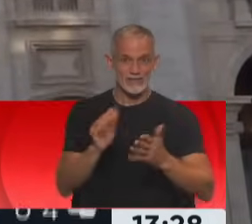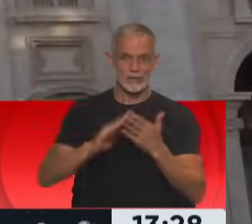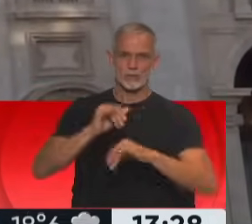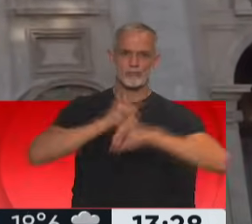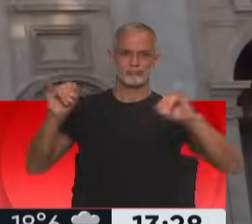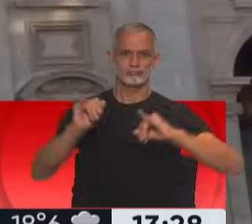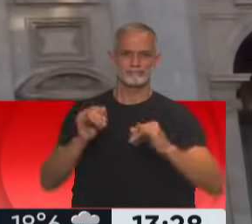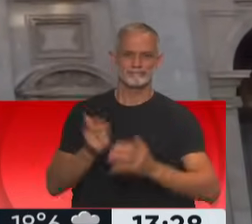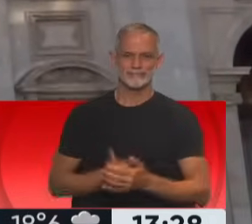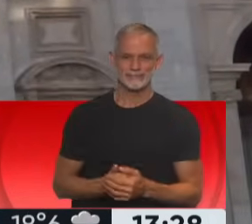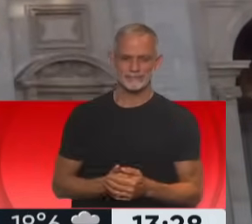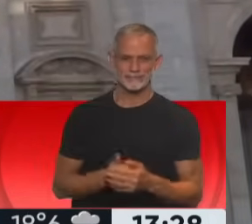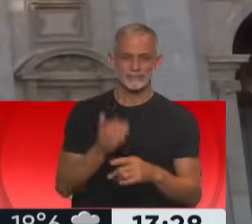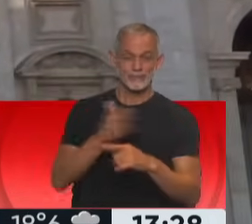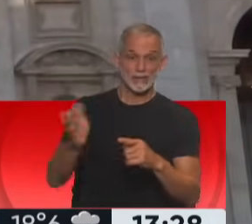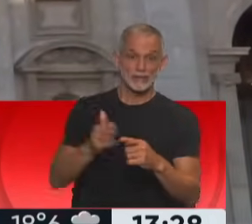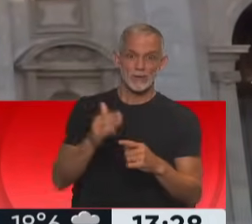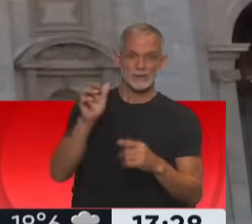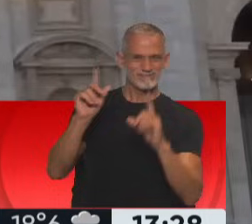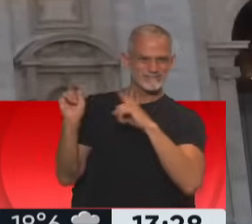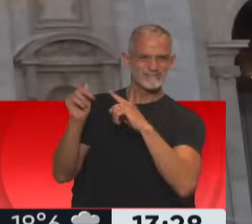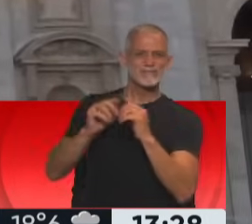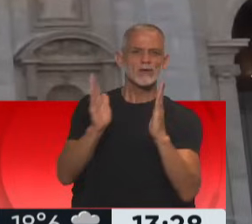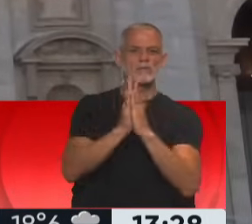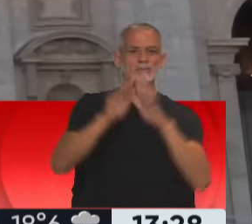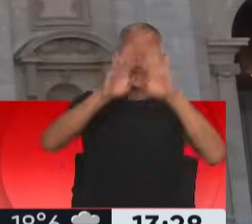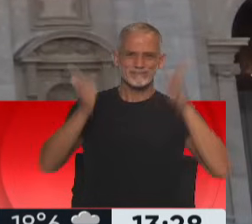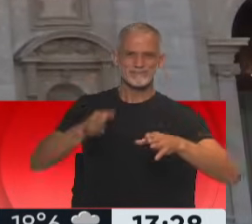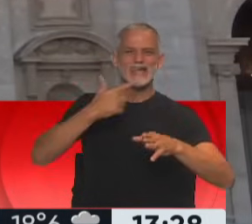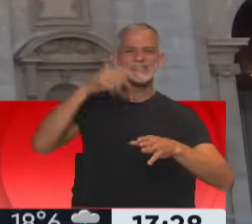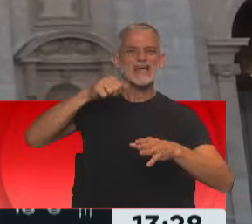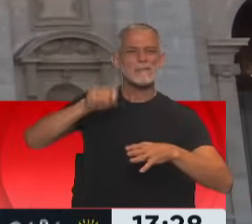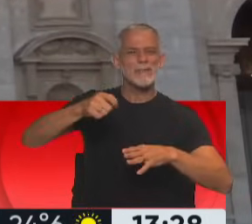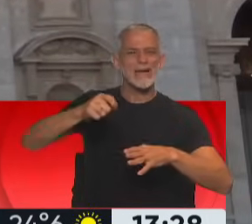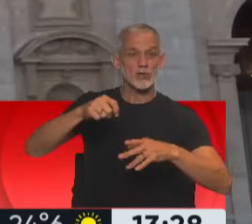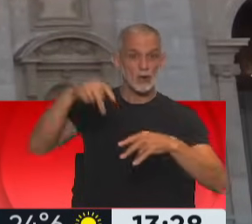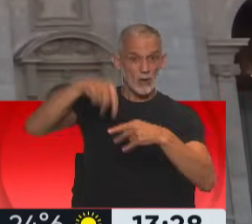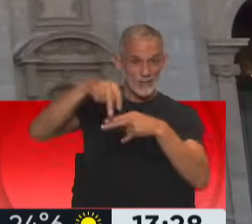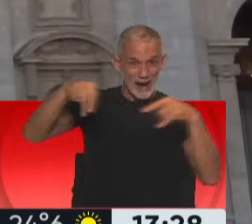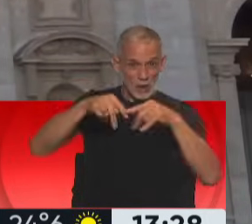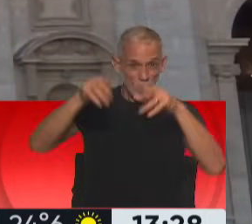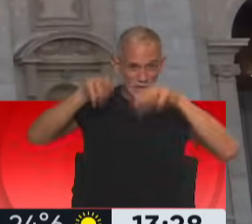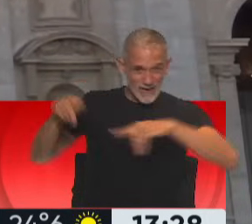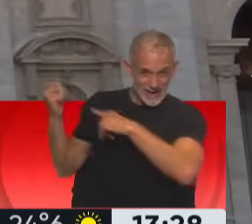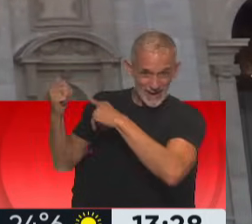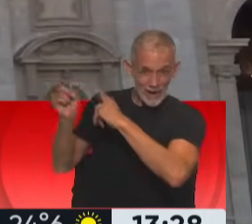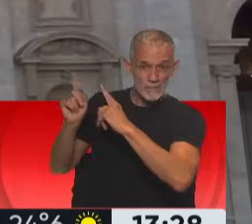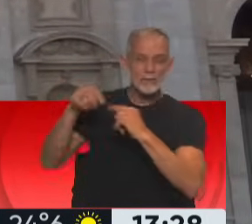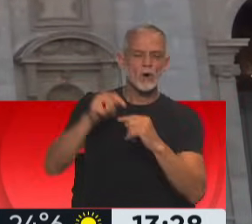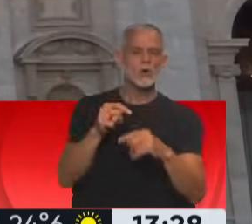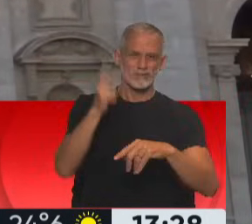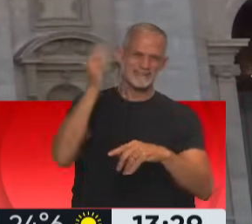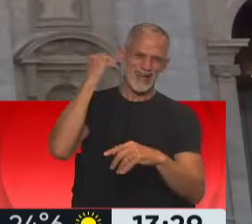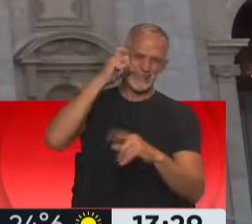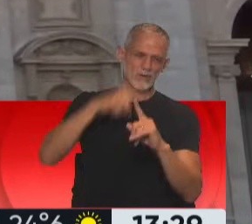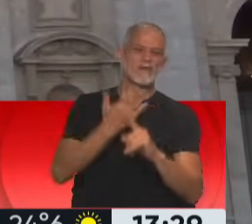La imagen que estamos viendo en este momento es de la Basílica de San Pedro, por ese balcón en donde proclamaron a